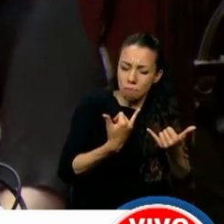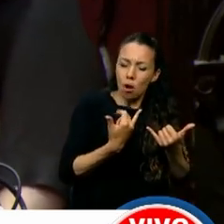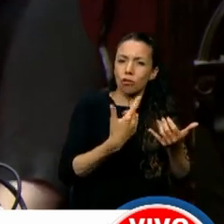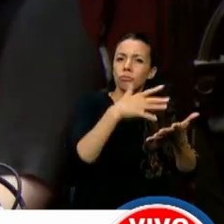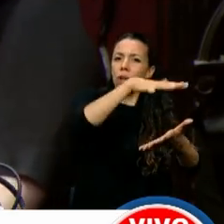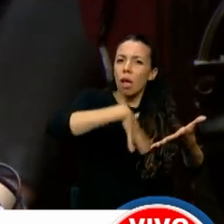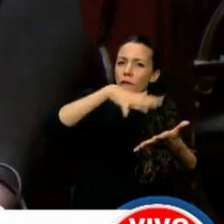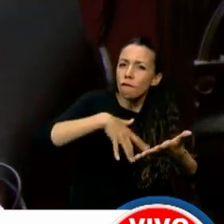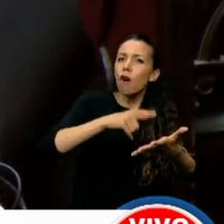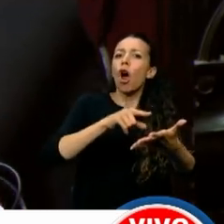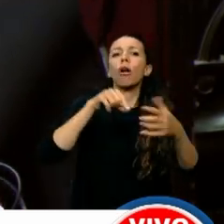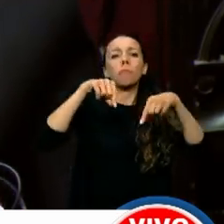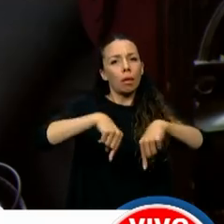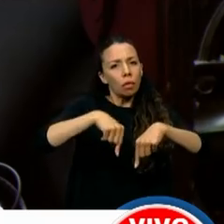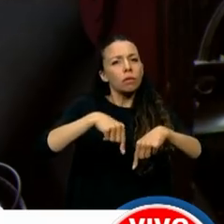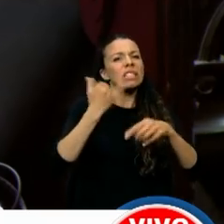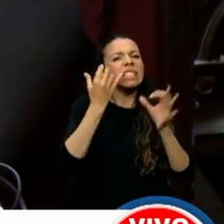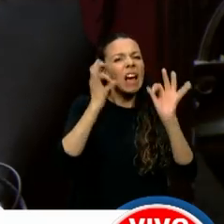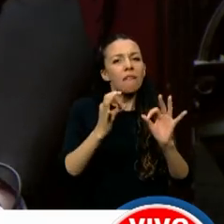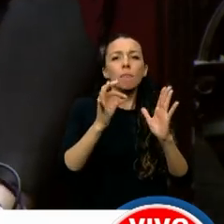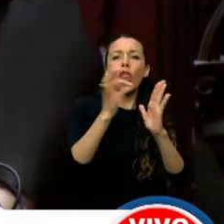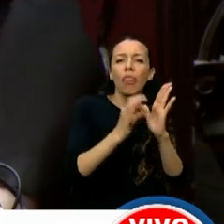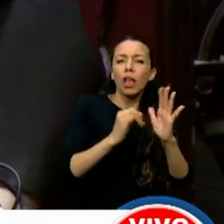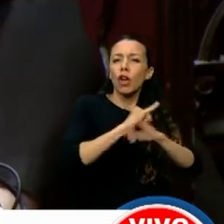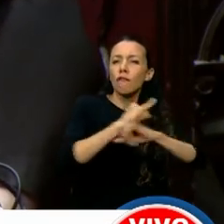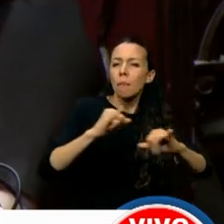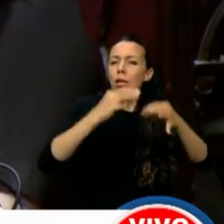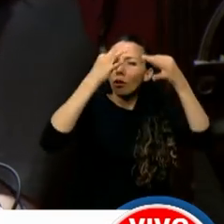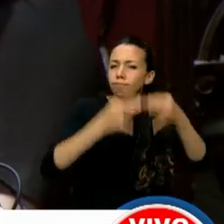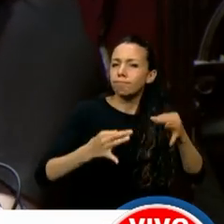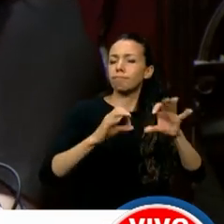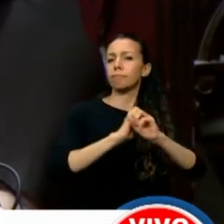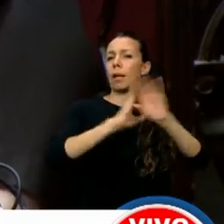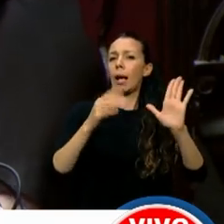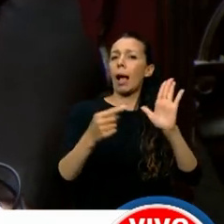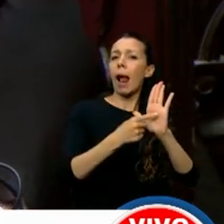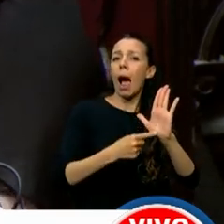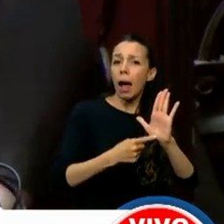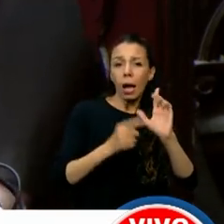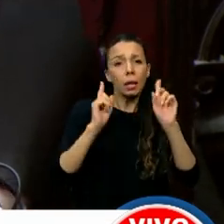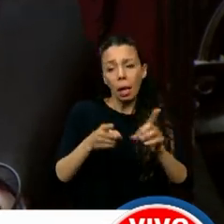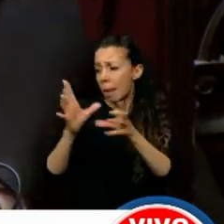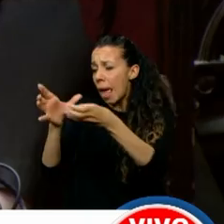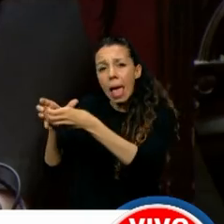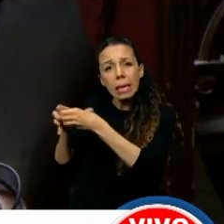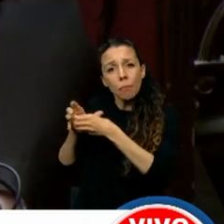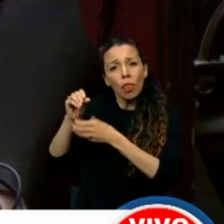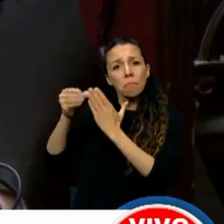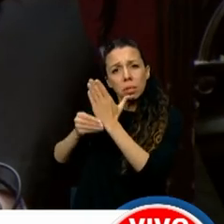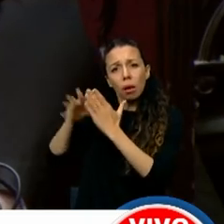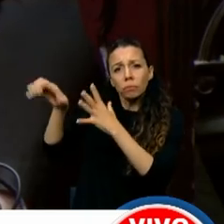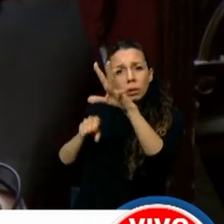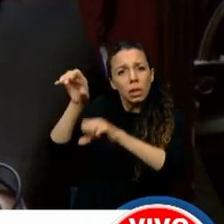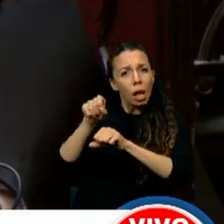es la orden del día con los datos concretos más de información que los propios equipos ministeriales han